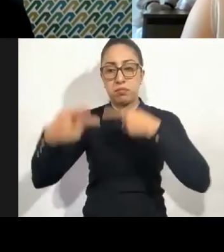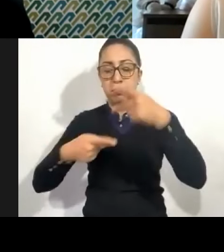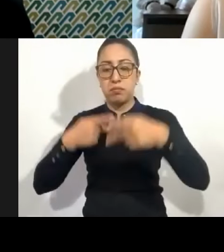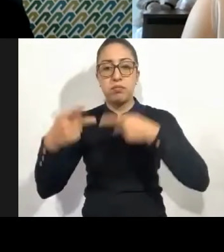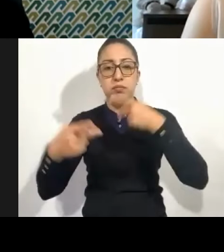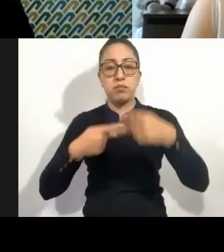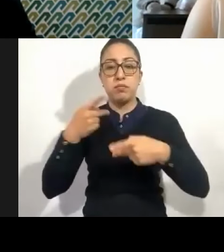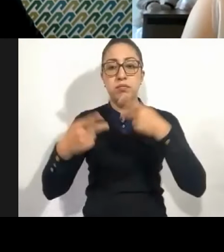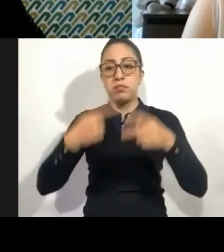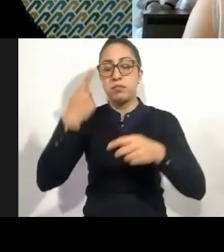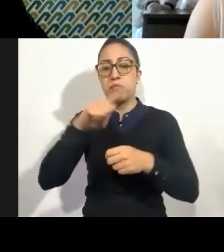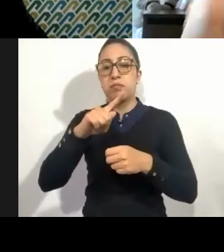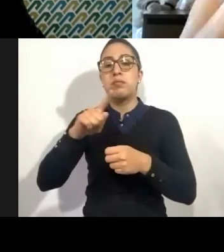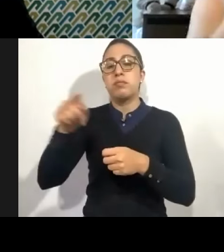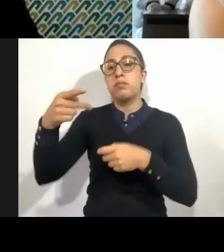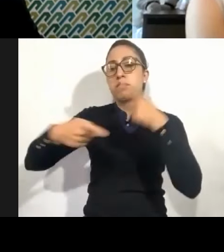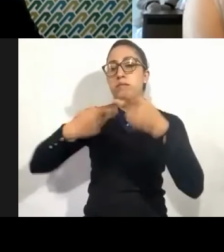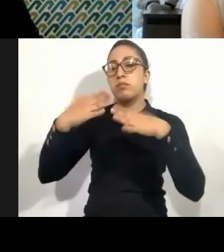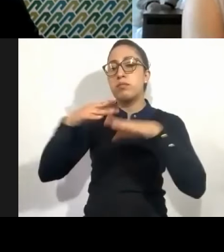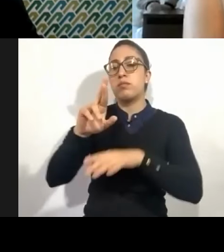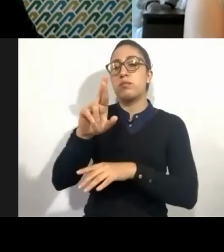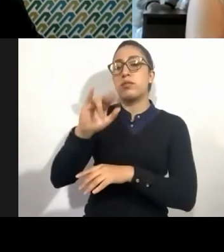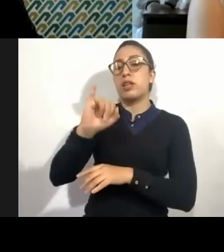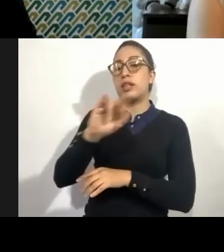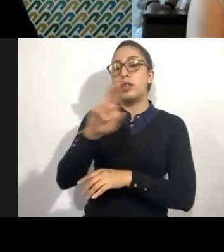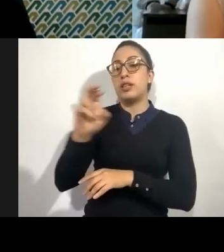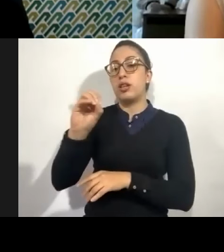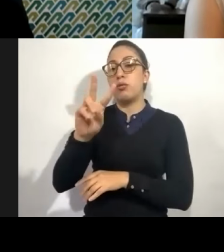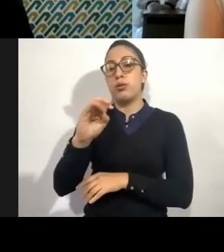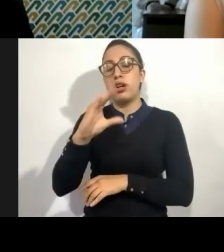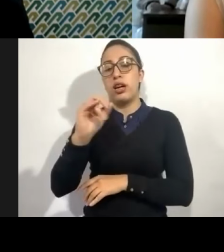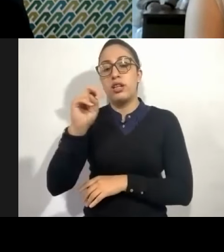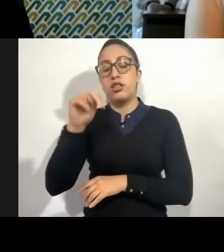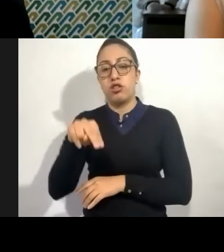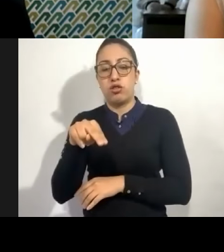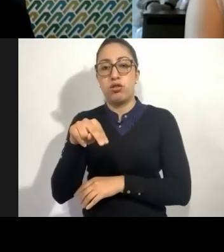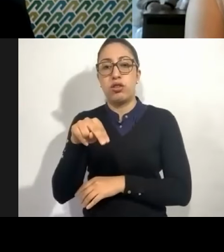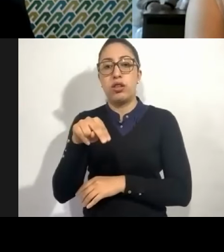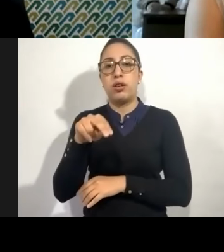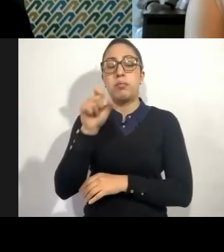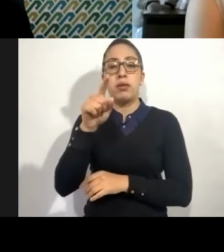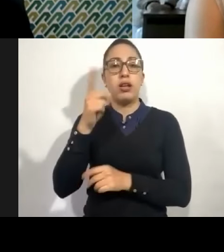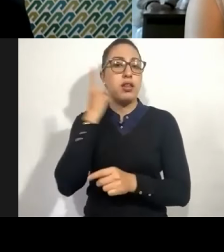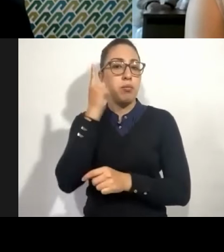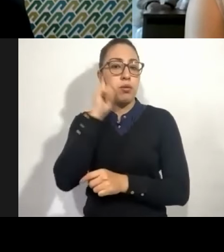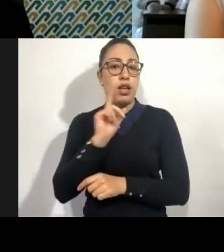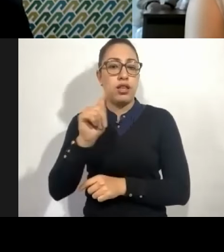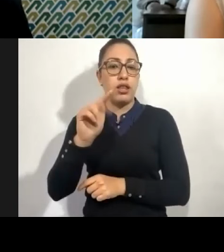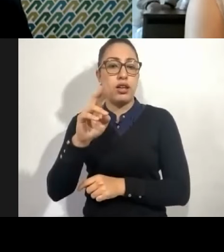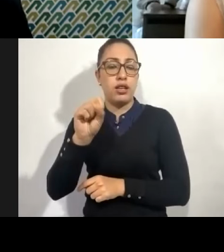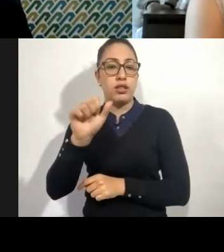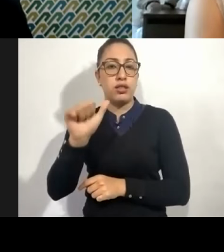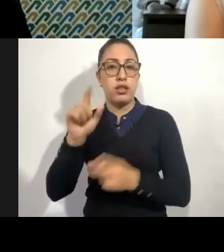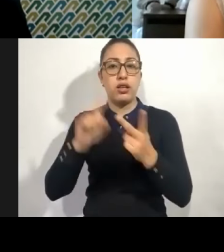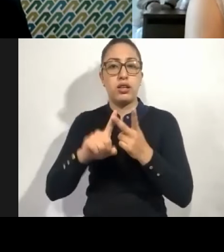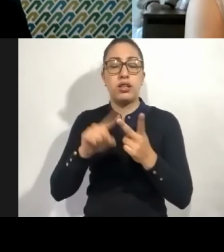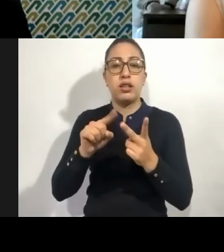de revocación tuvieron a bien plantear tanto la diputada Teresa Ramos como el diputado